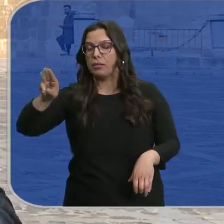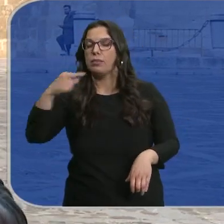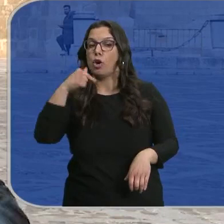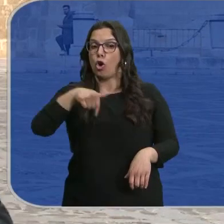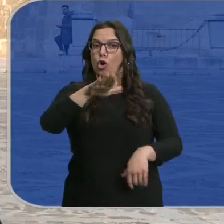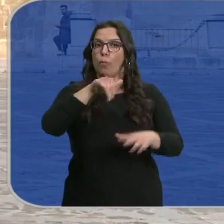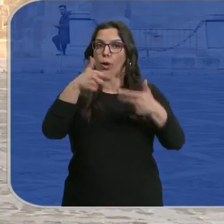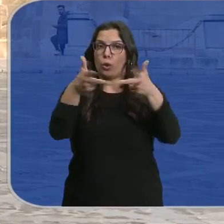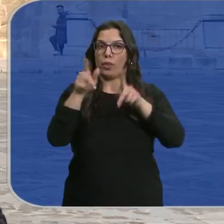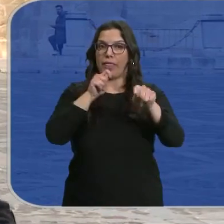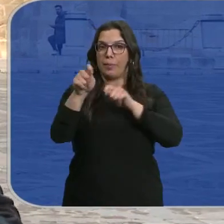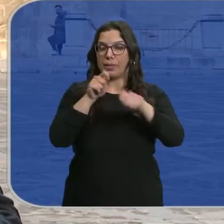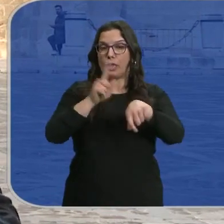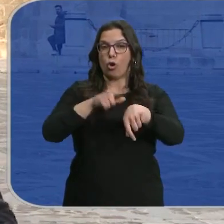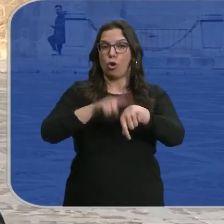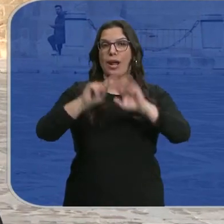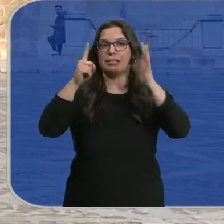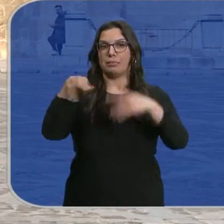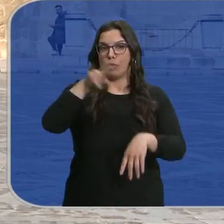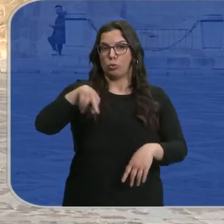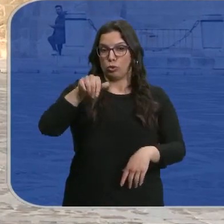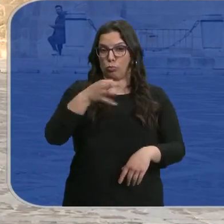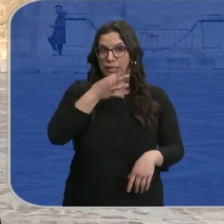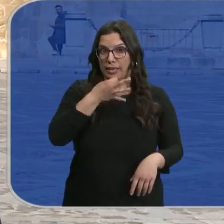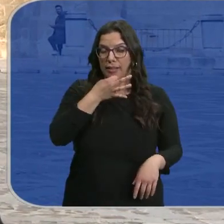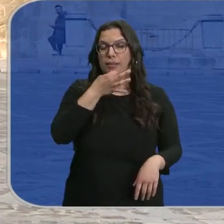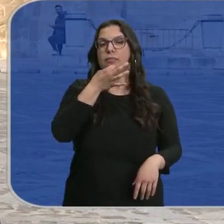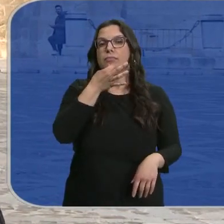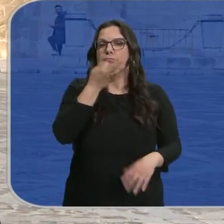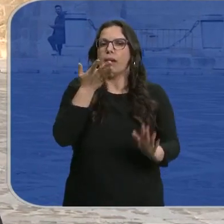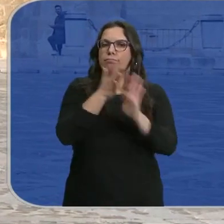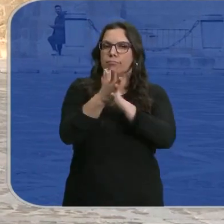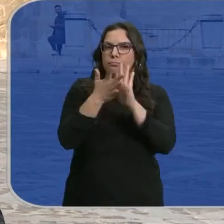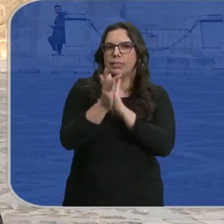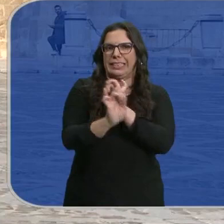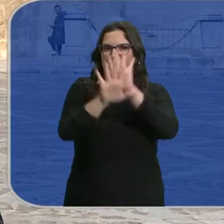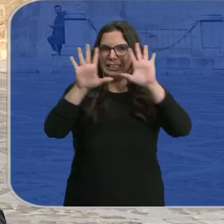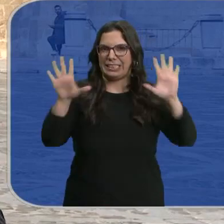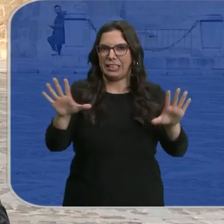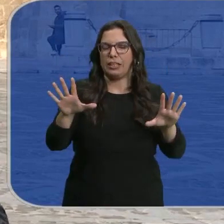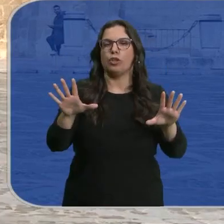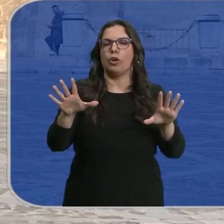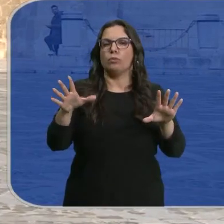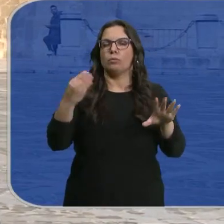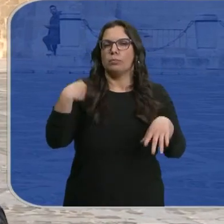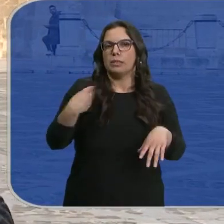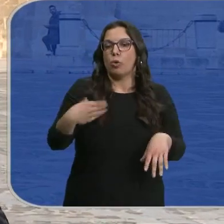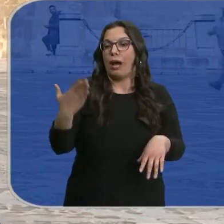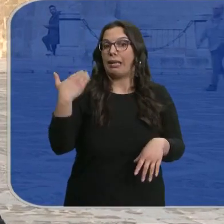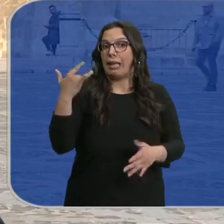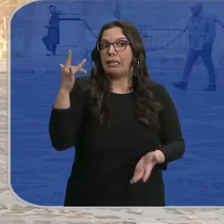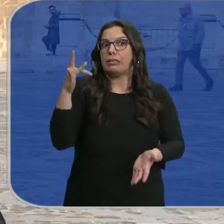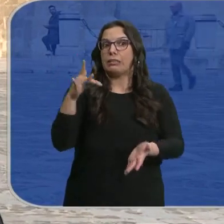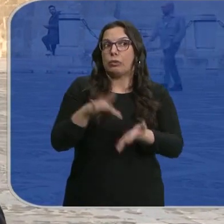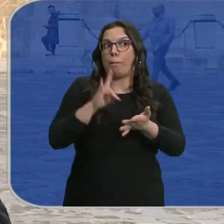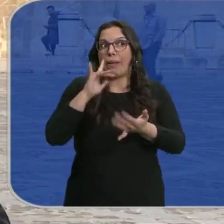hoy convocan una rueda de prensa a las seis menos cuarto de esta tarde. Para dar todas las explicaciones oportunas sobre ese